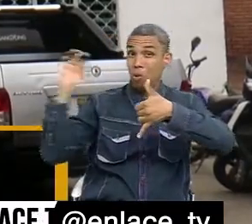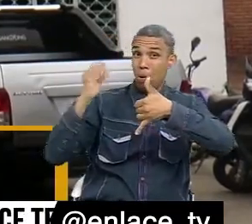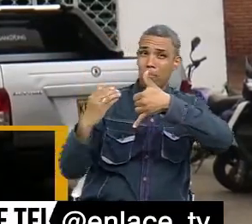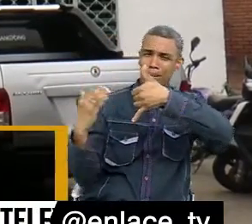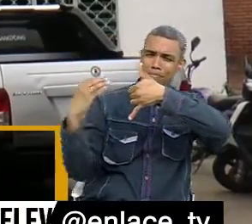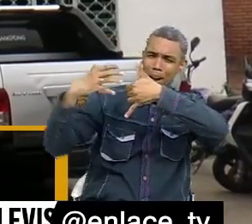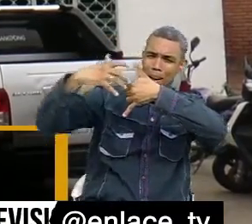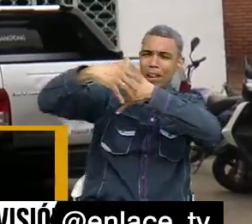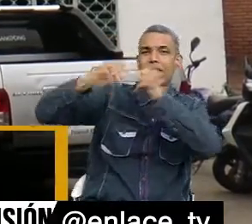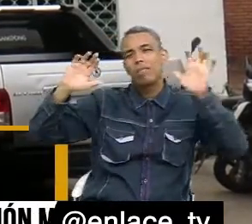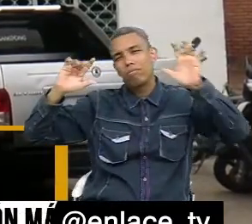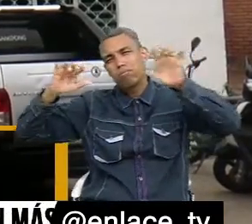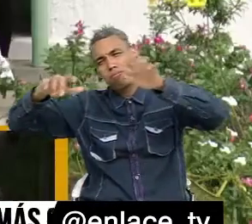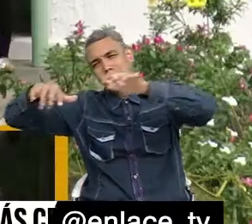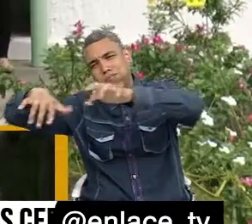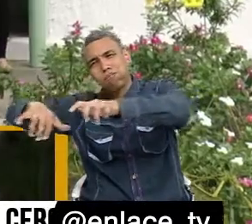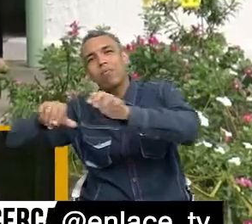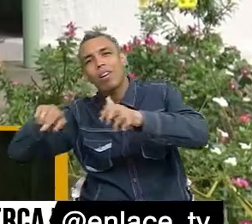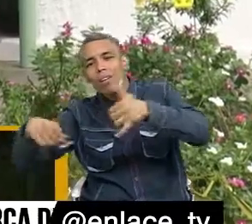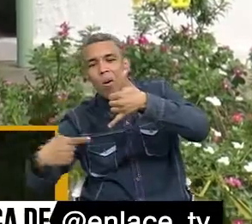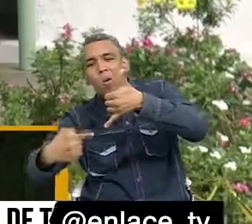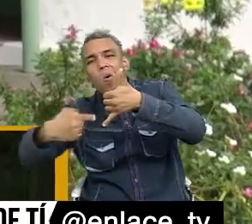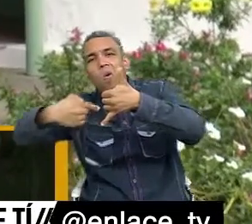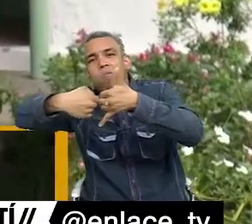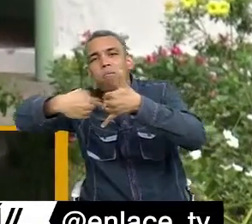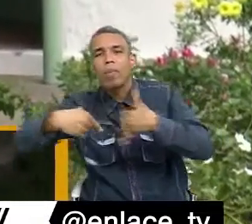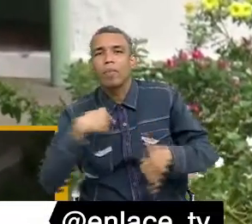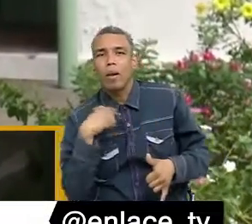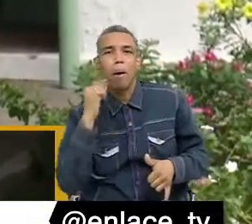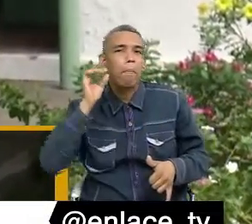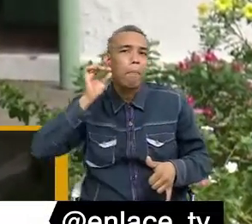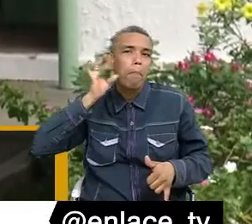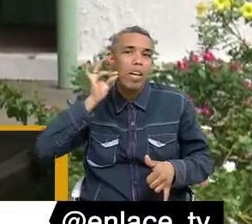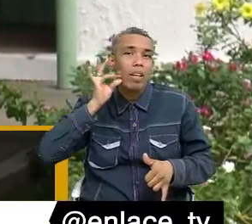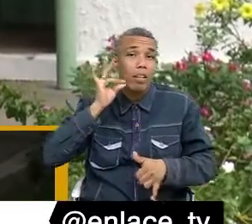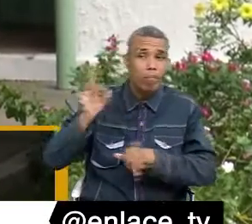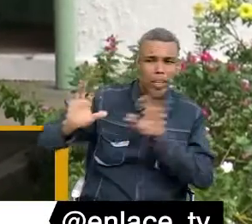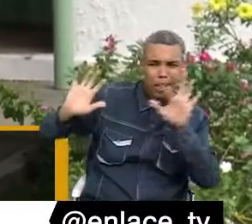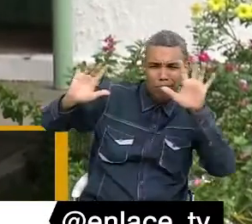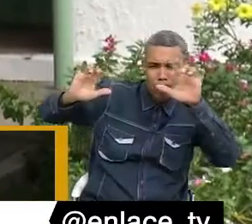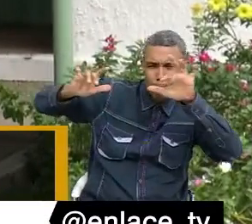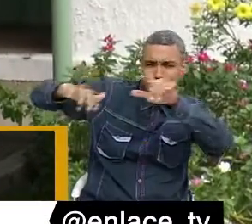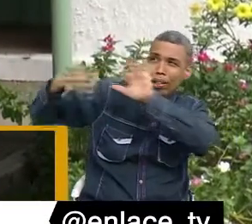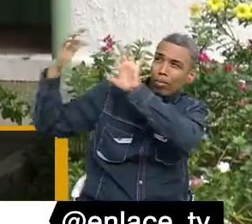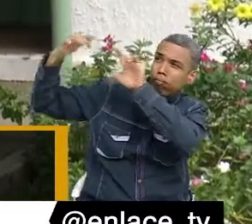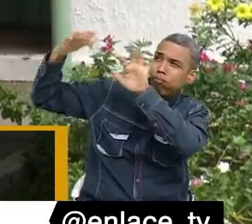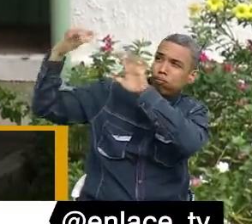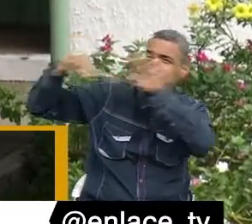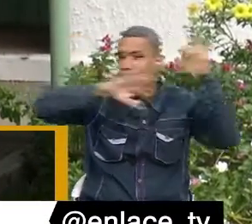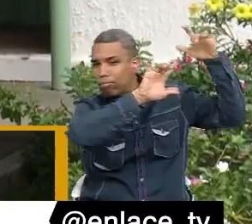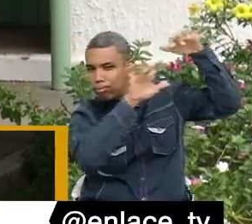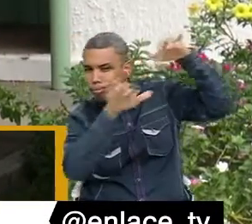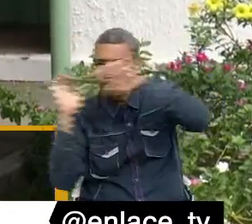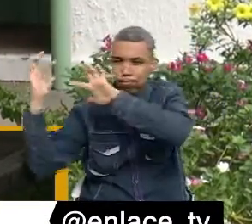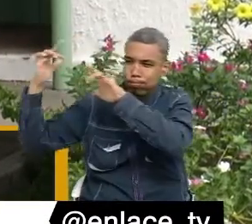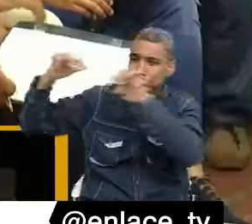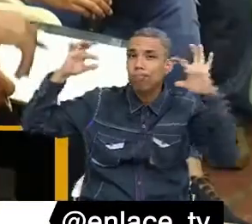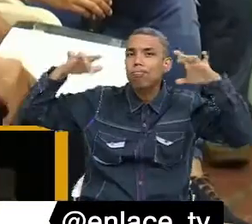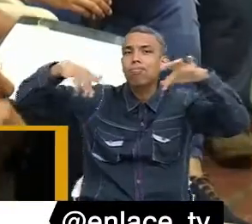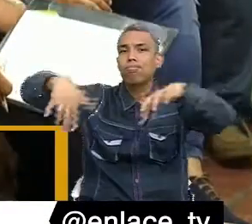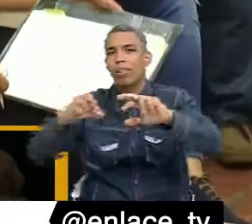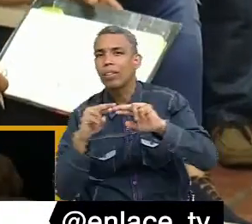los honorables ediles del país, el cual pues asistimos con un anhelo muy importante debido a que allí se van a tratar algunos